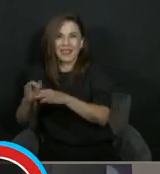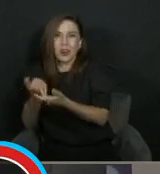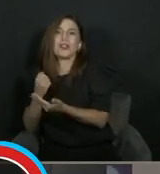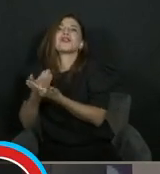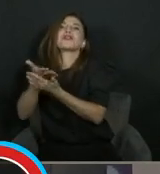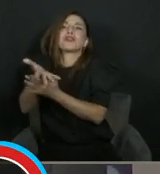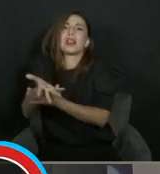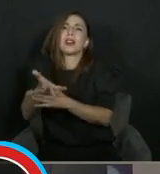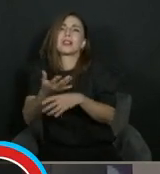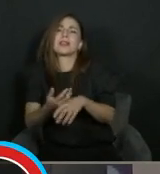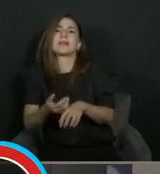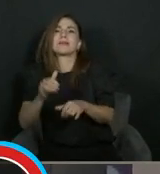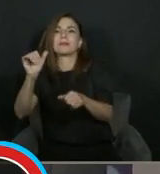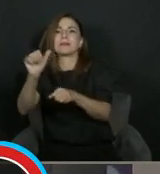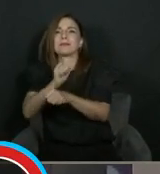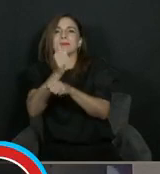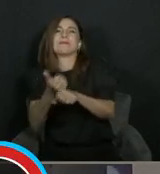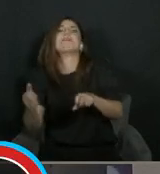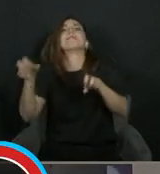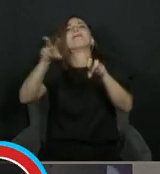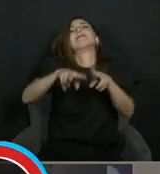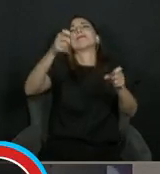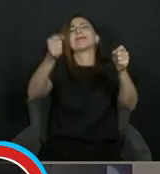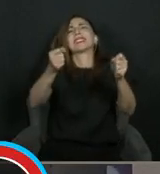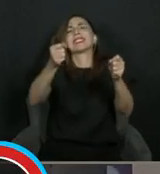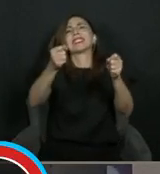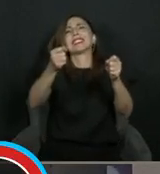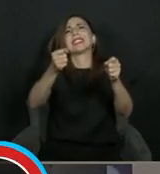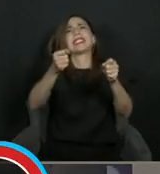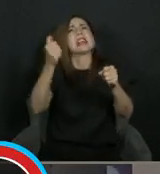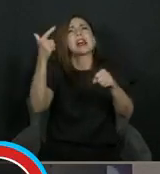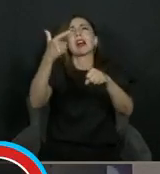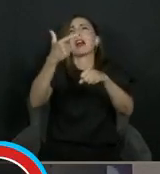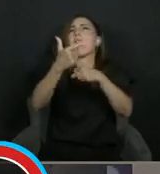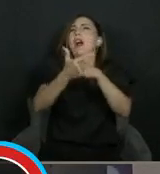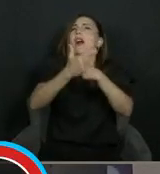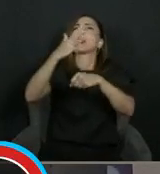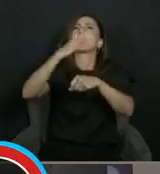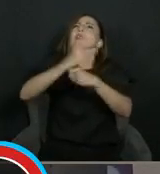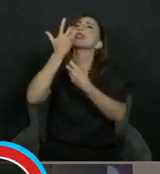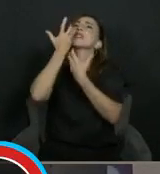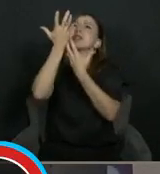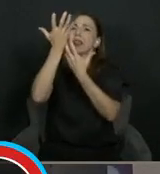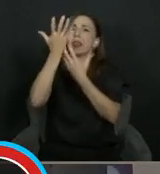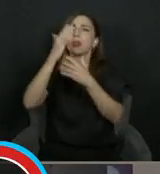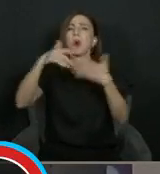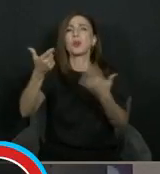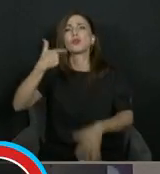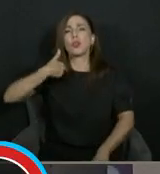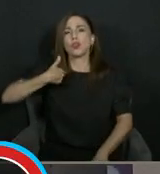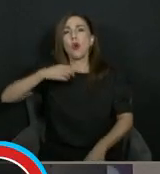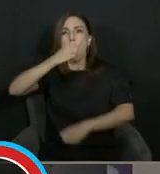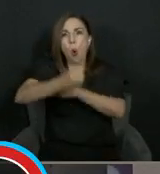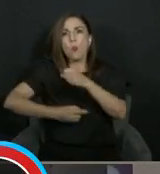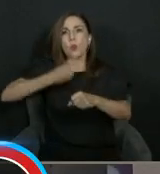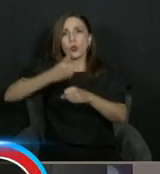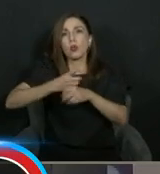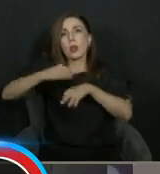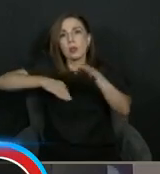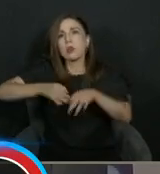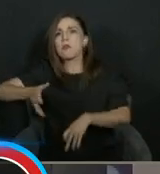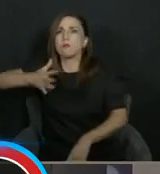más y viarias de oportunidad y la aproveché santanché a cabo extrañas